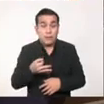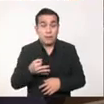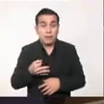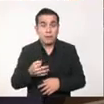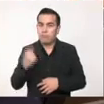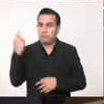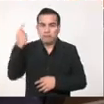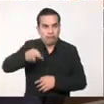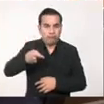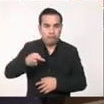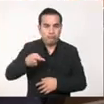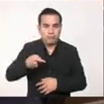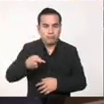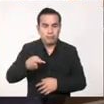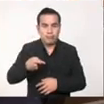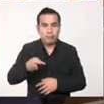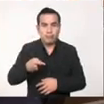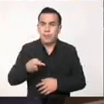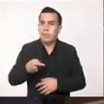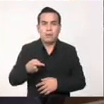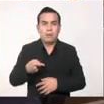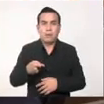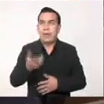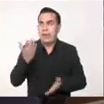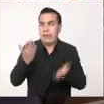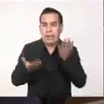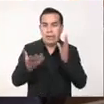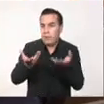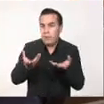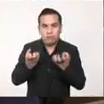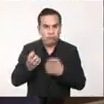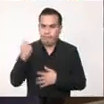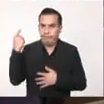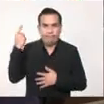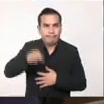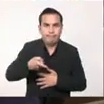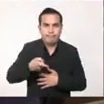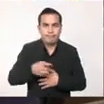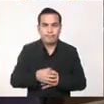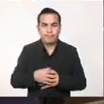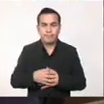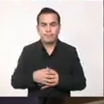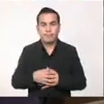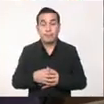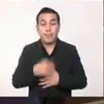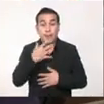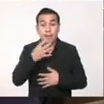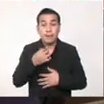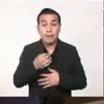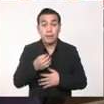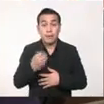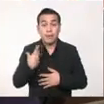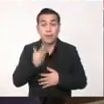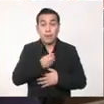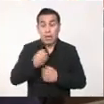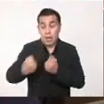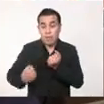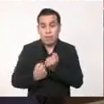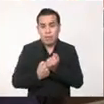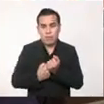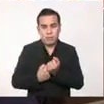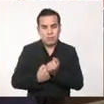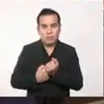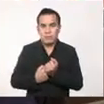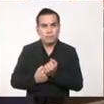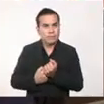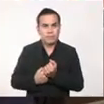las sentencias, los obliga a que lo destituyan. No es que si quieren destituirlo o mejor no. O mejor hagámosle caso a nuestros amigos y mejor